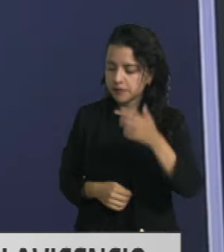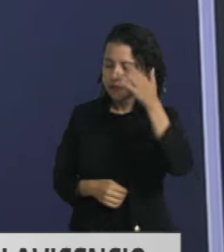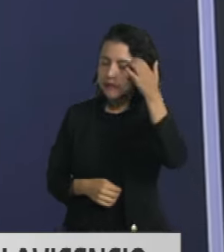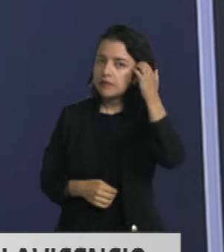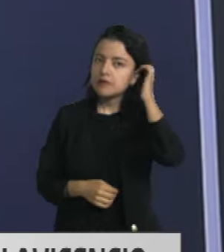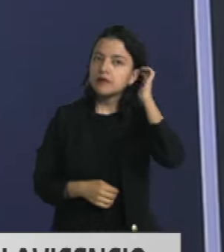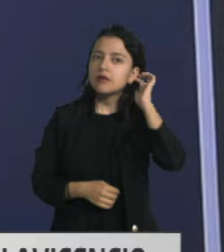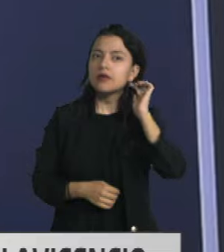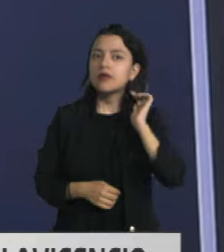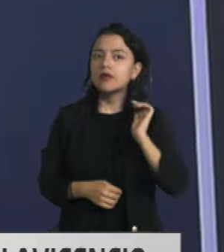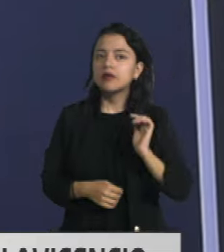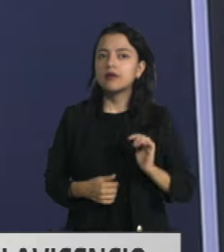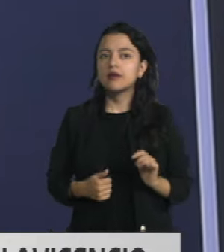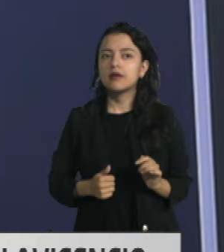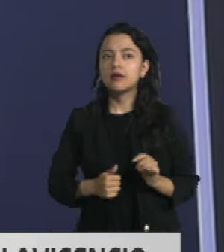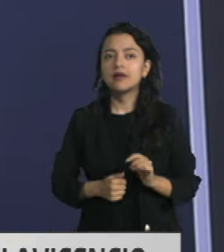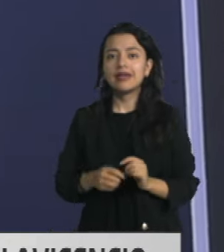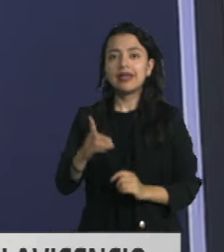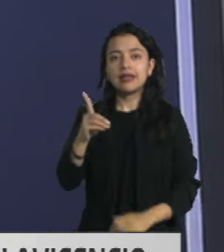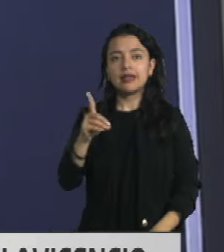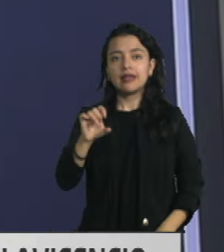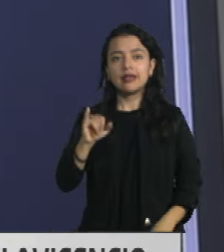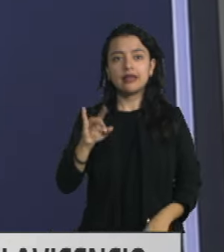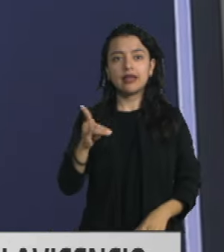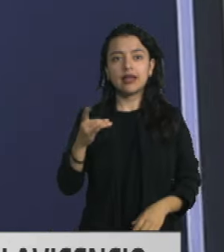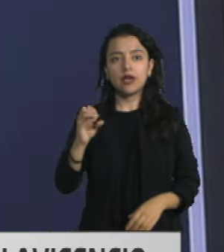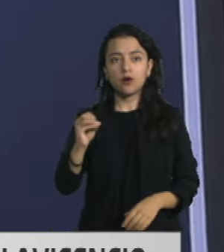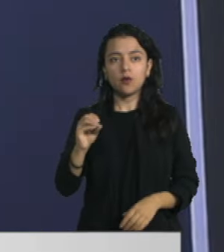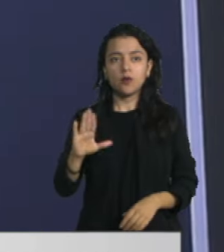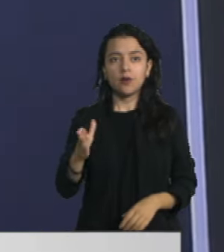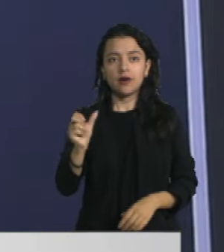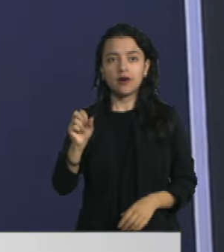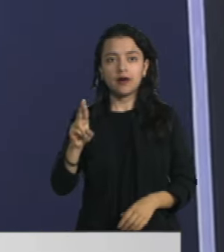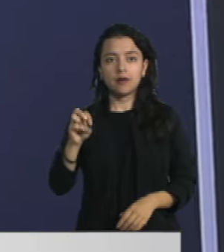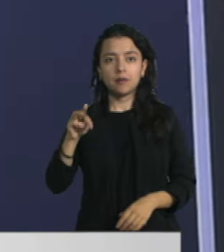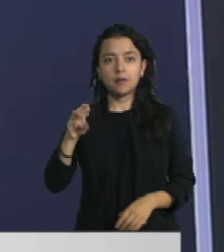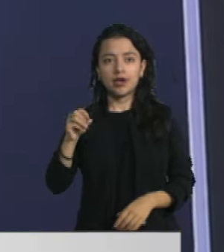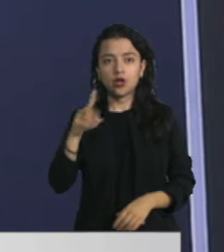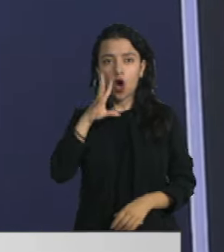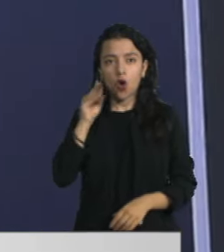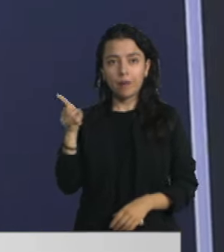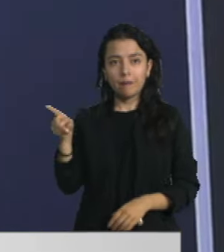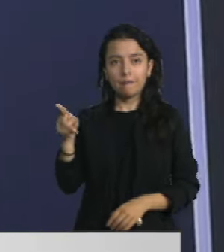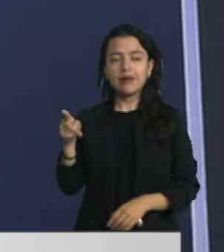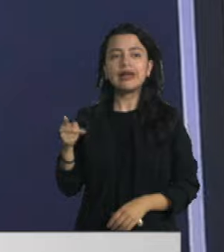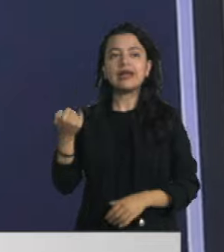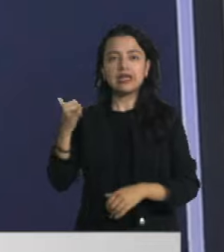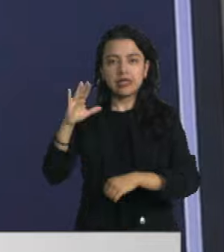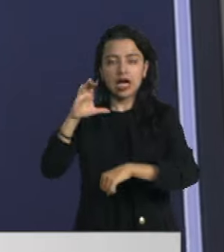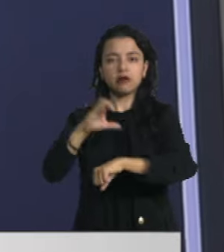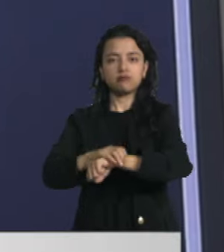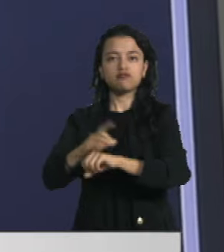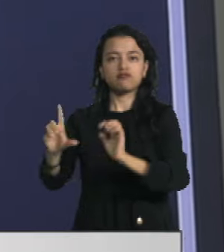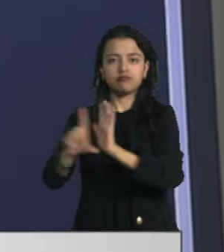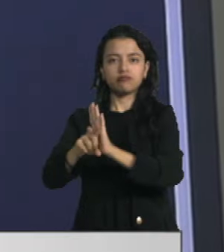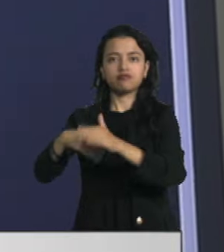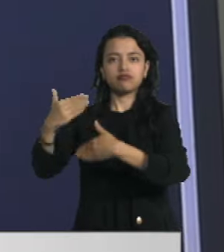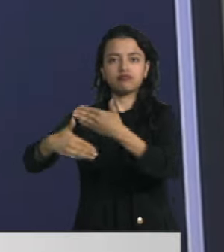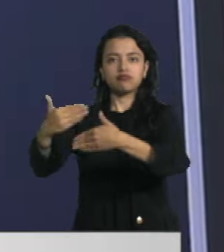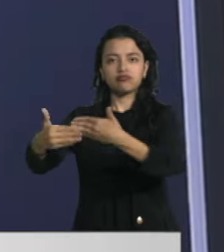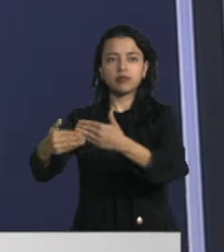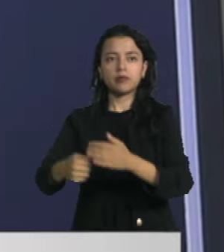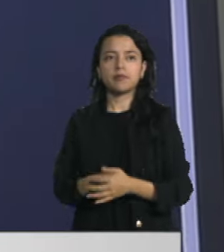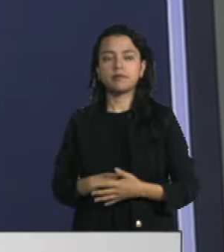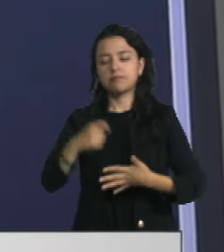legalizando la captura del señor Diego Armando Vargas Betancourt y legalizando las incautaciones parcialmente conforme a los términos que ya he